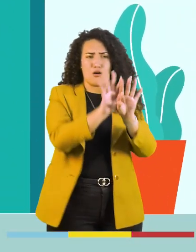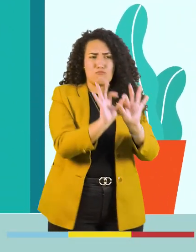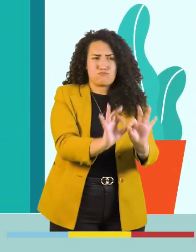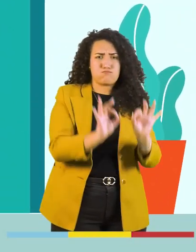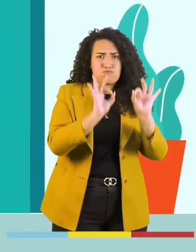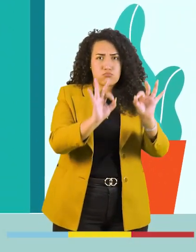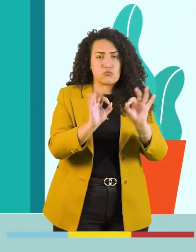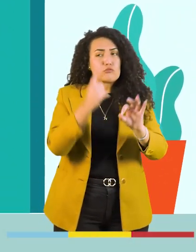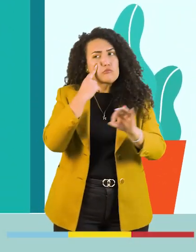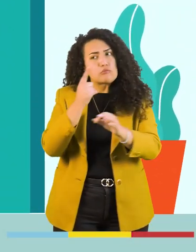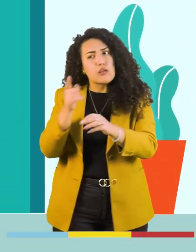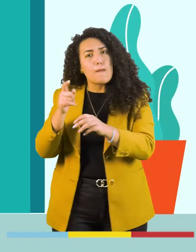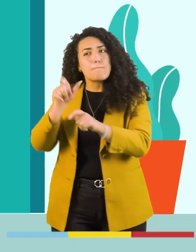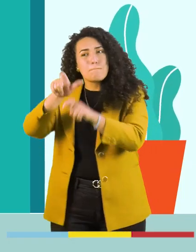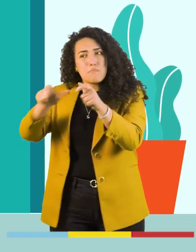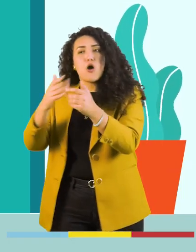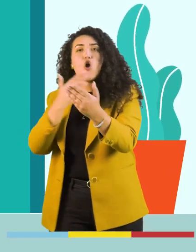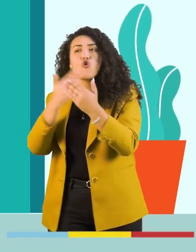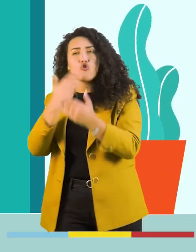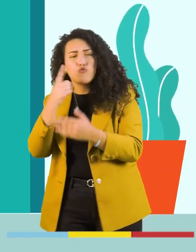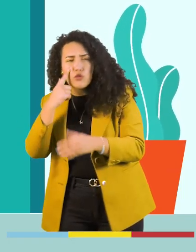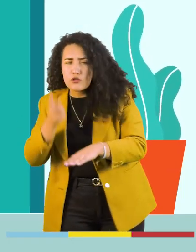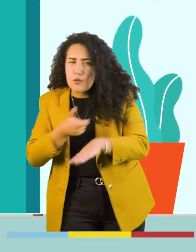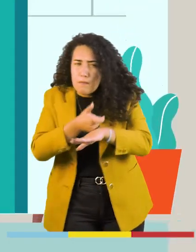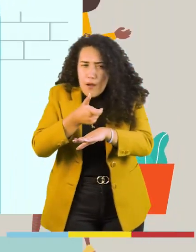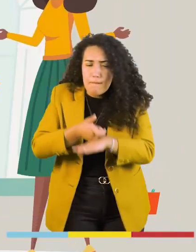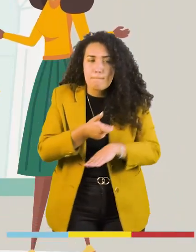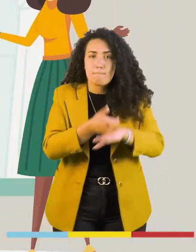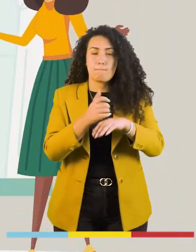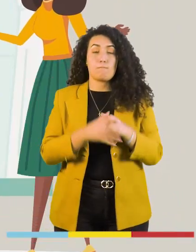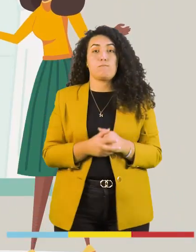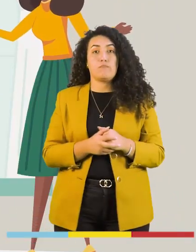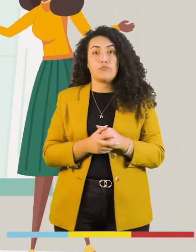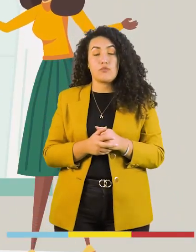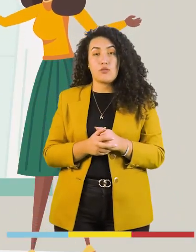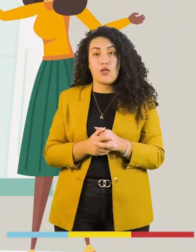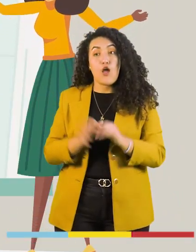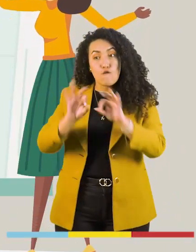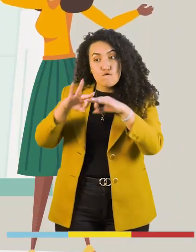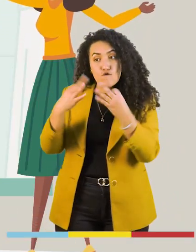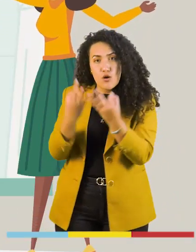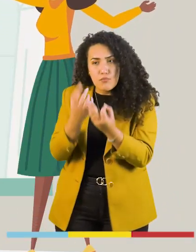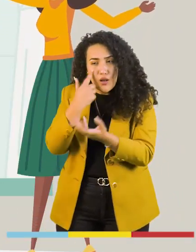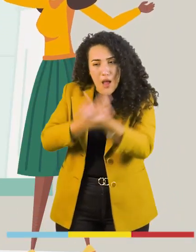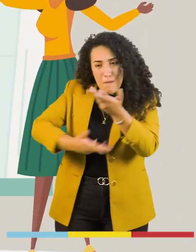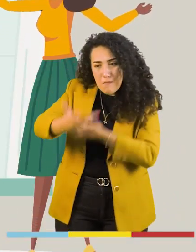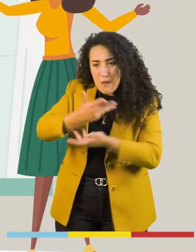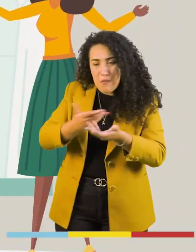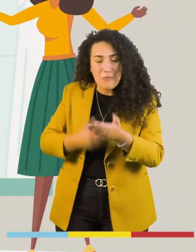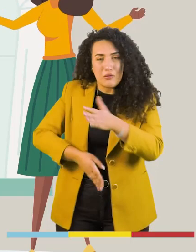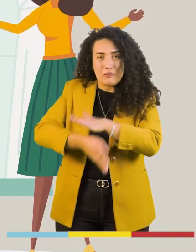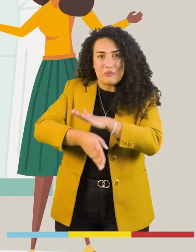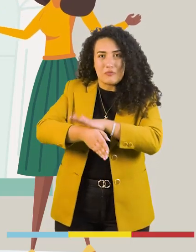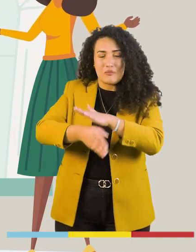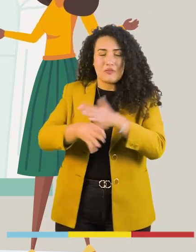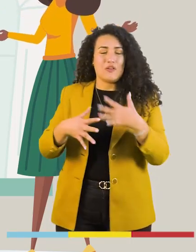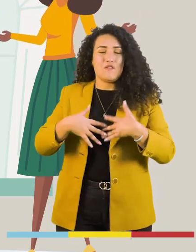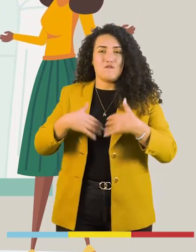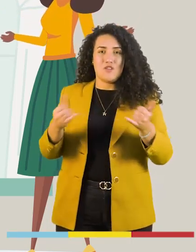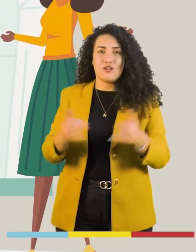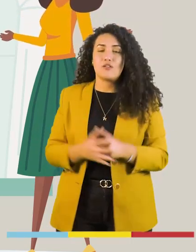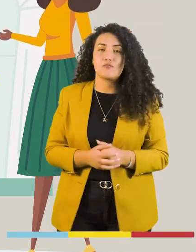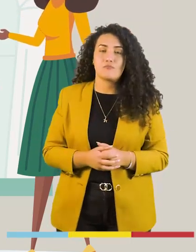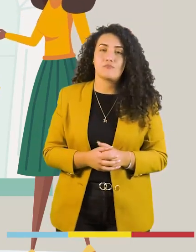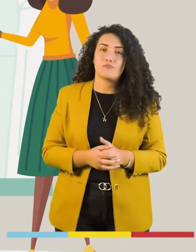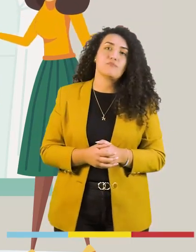dejarla debidamente cerrada y recomendada a personas de confianza. Sigue sonriendo y disfrutando con alegría y armonía